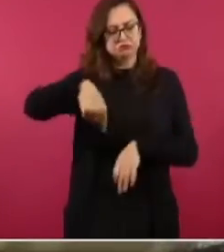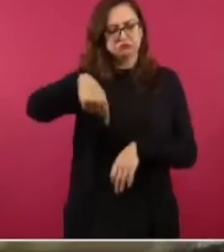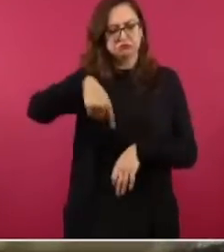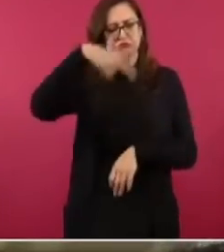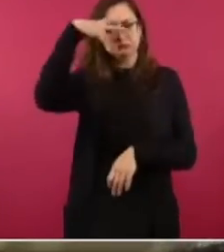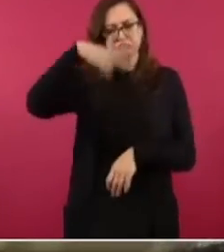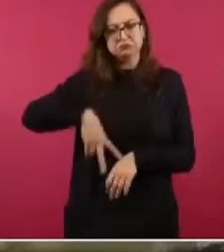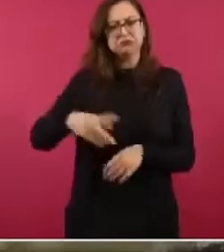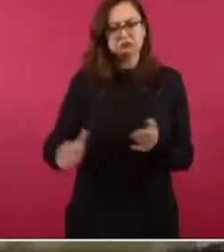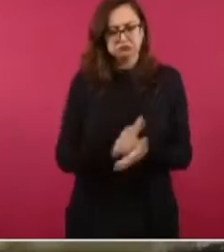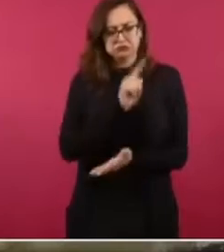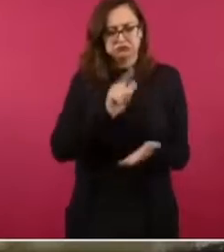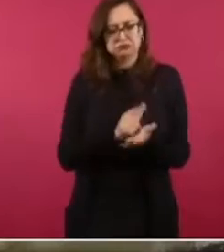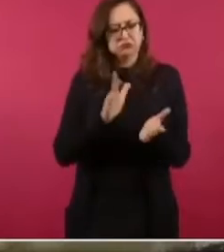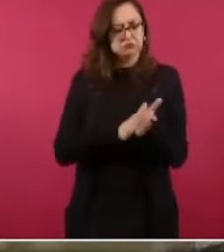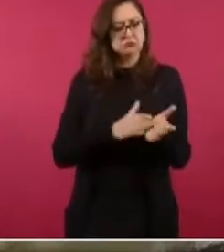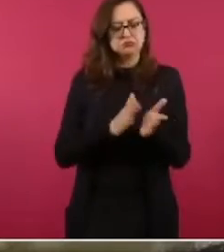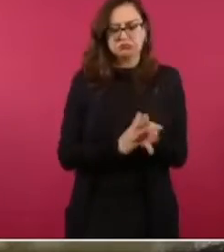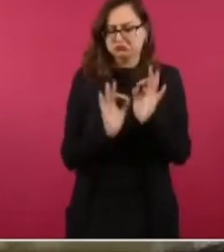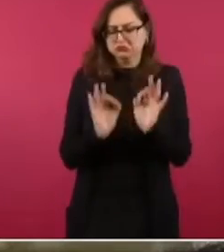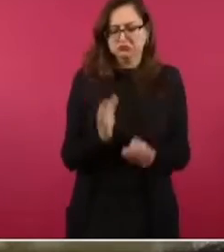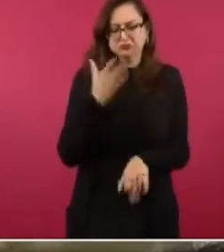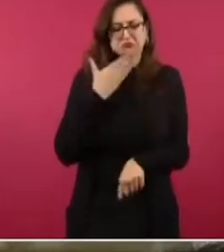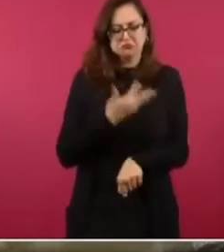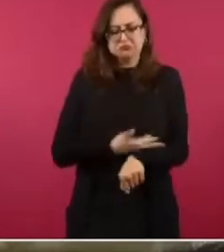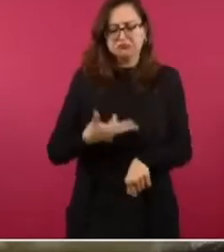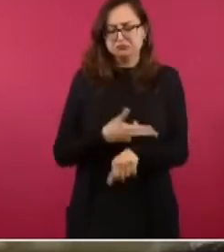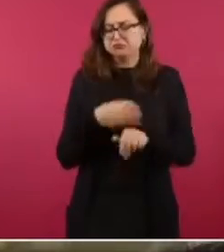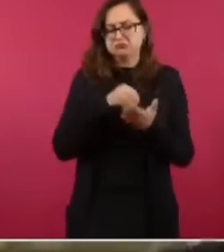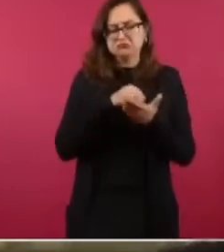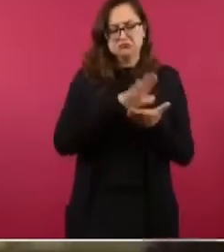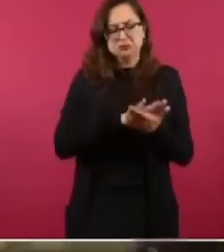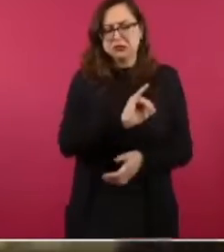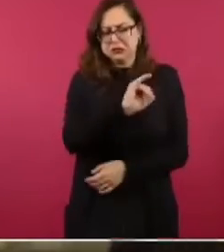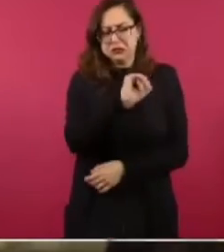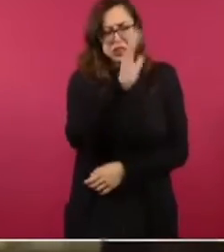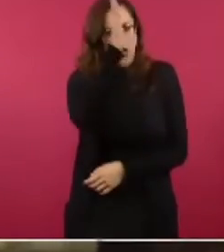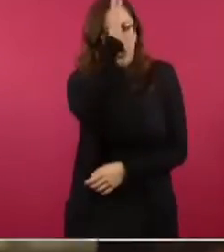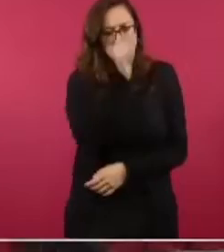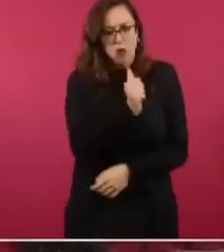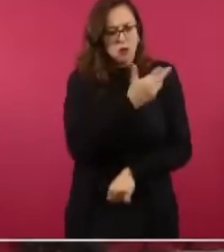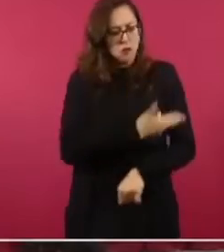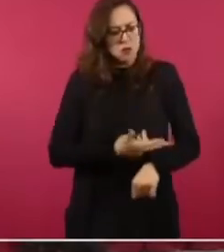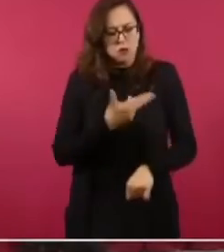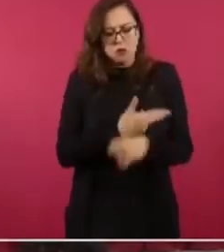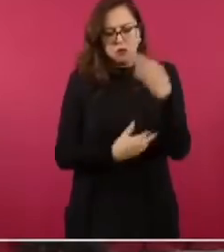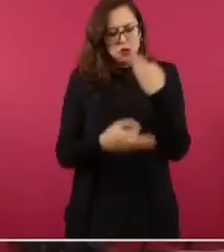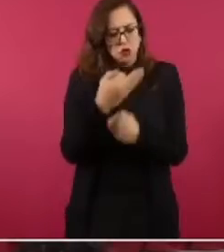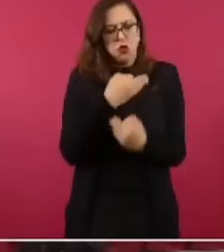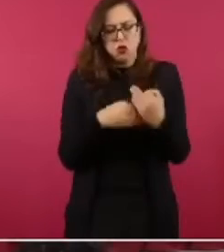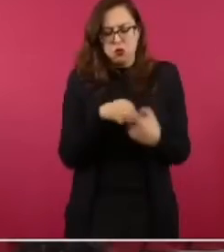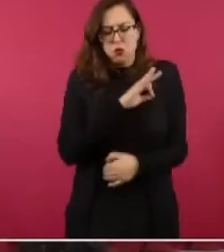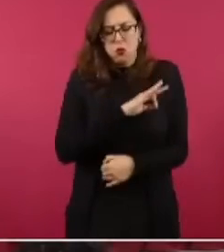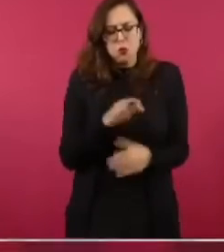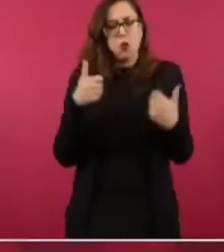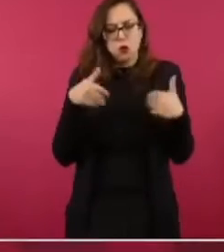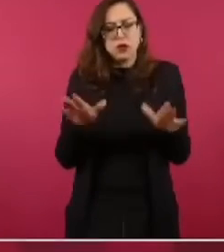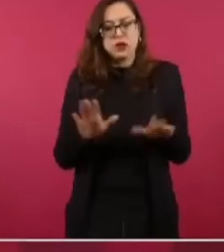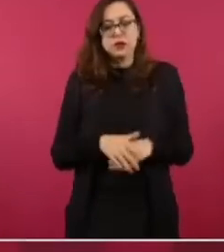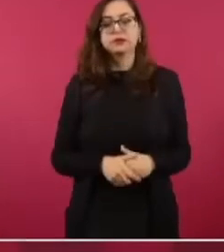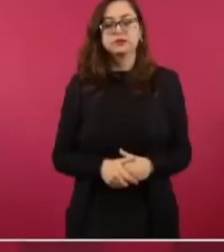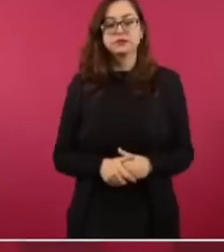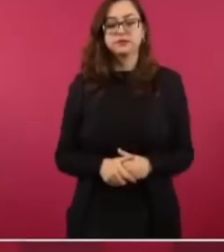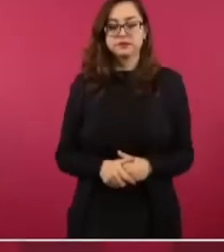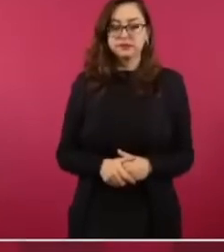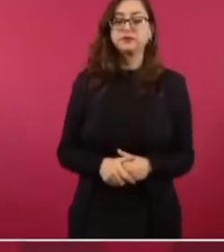aquí sin un registro también, ¿no? Ellos están muy conscientes. Sí, no, y son 140,000